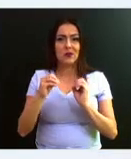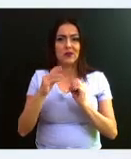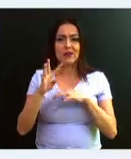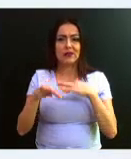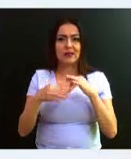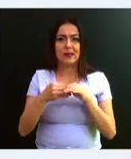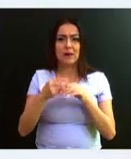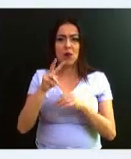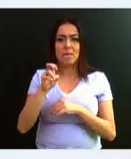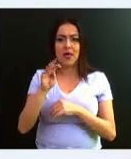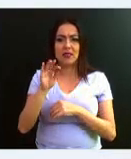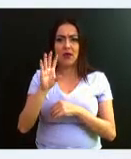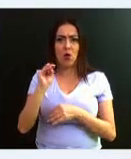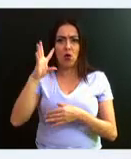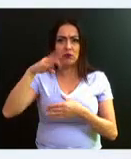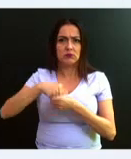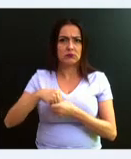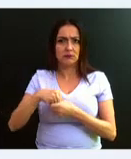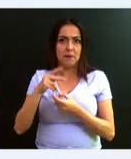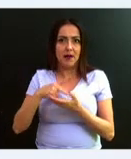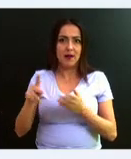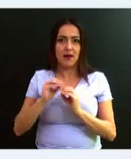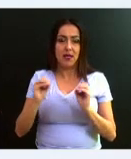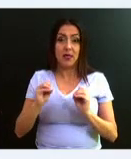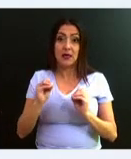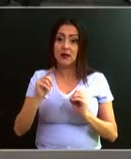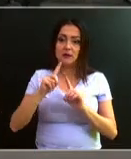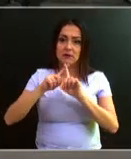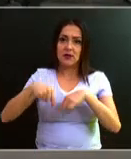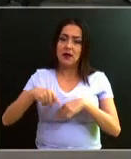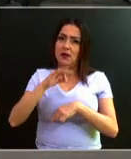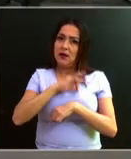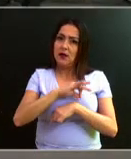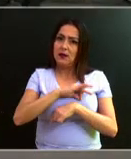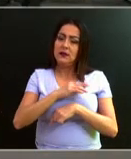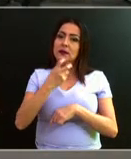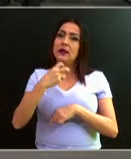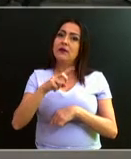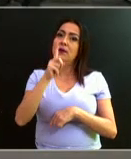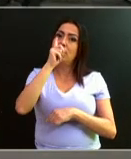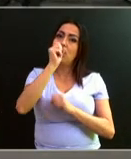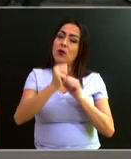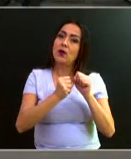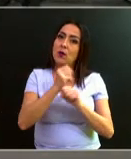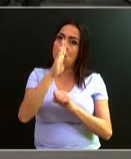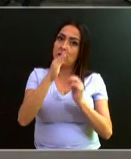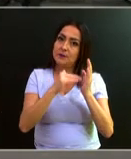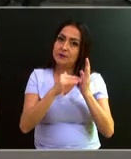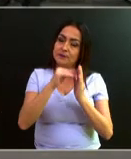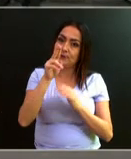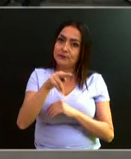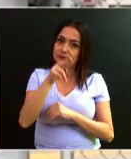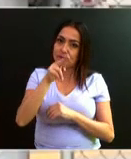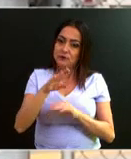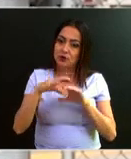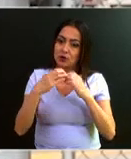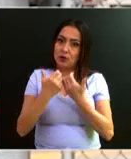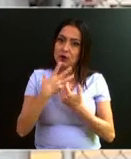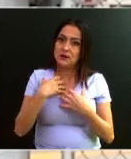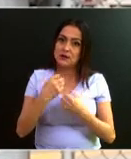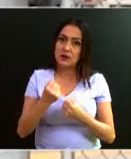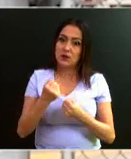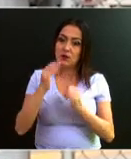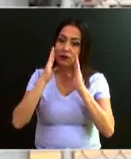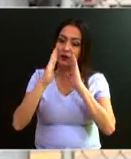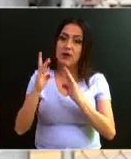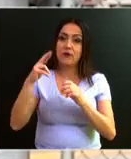de viático. El otro beneficio anulado por la sala consistía en transferir anualmente 4 millones de colones a la Comisión de Salud Ocupacional